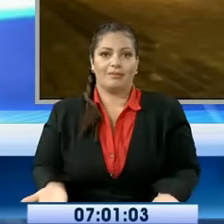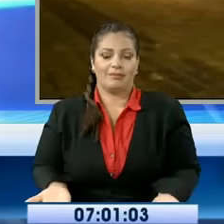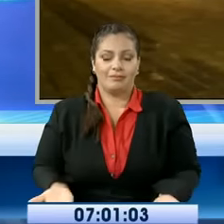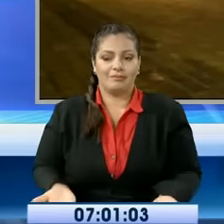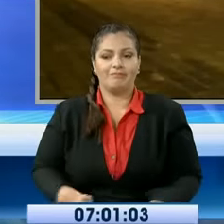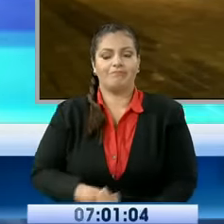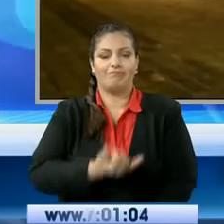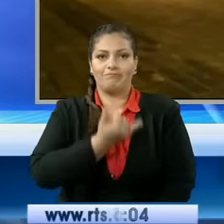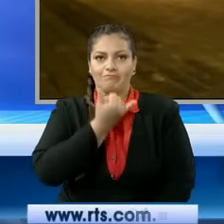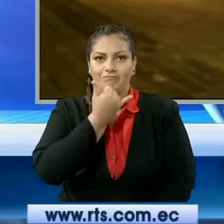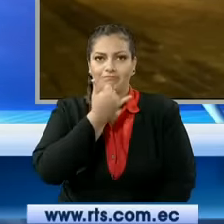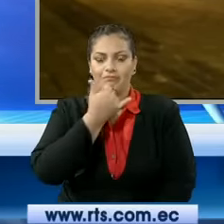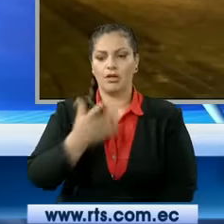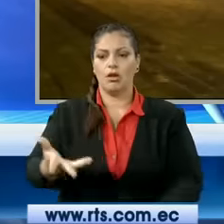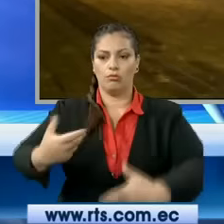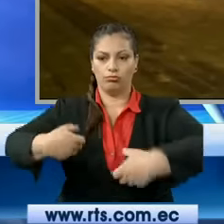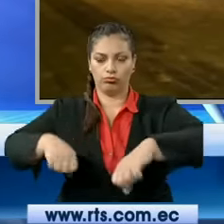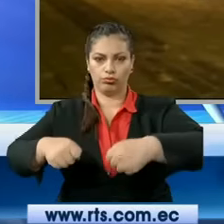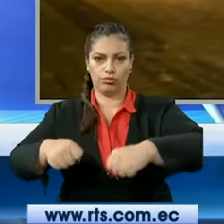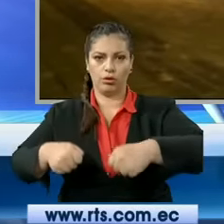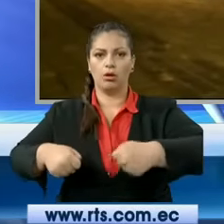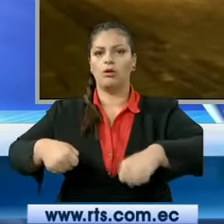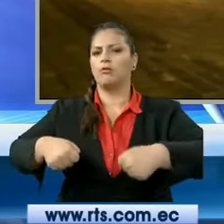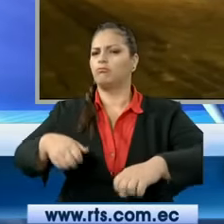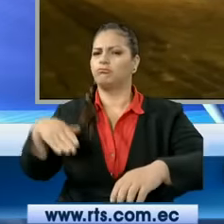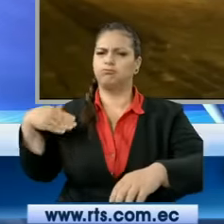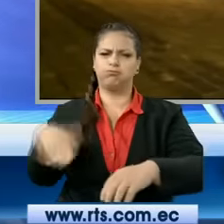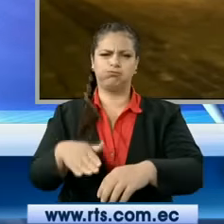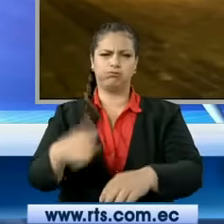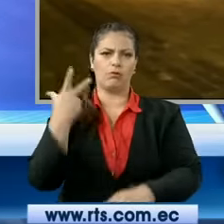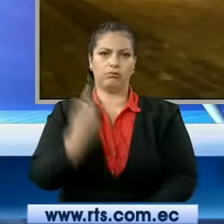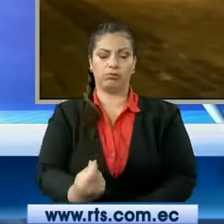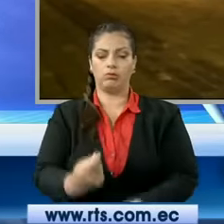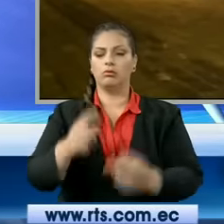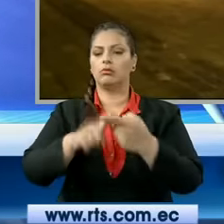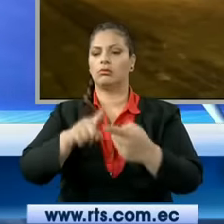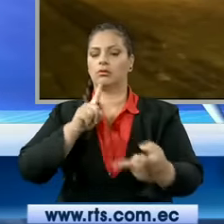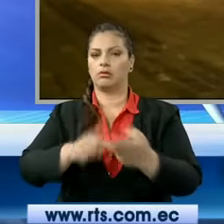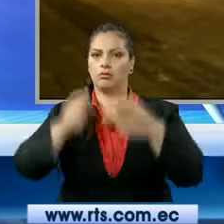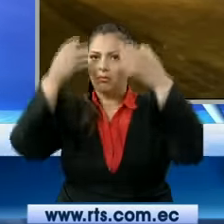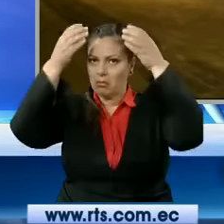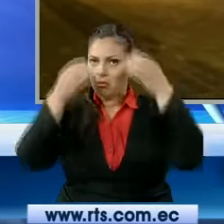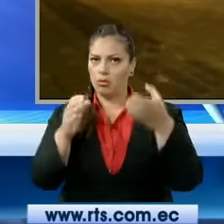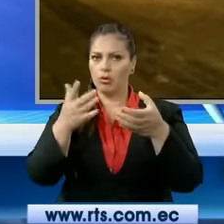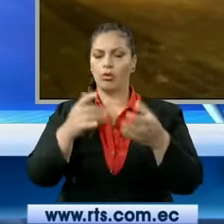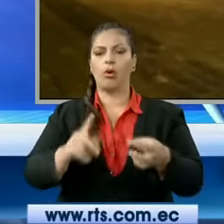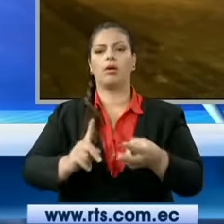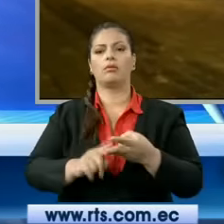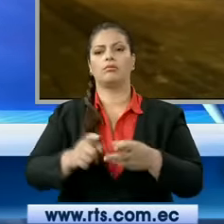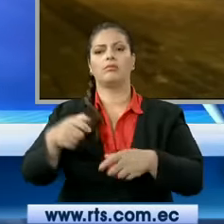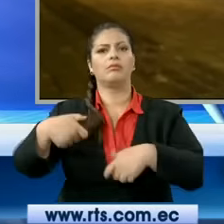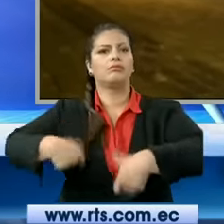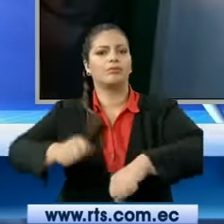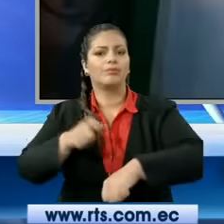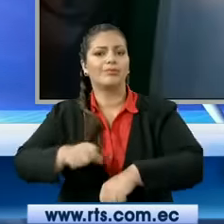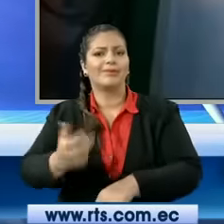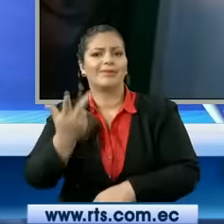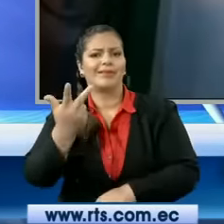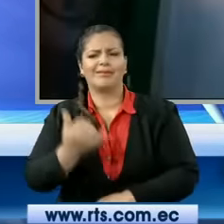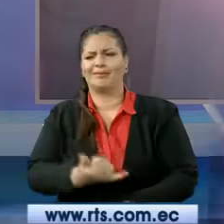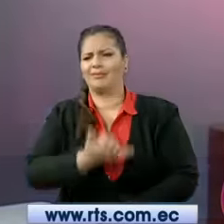uno invadió carril o que iba en exceso de velocidad. Tres en moto y sin casco de protección. Terrible. Vamos a cambiar de tema para contarles